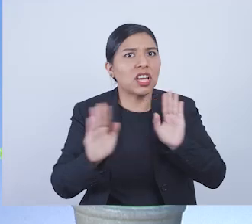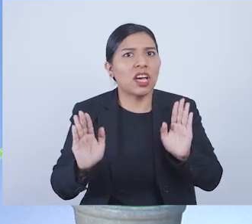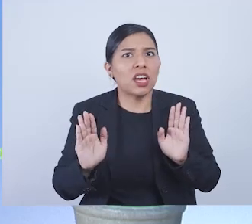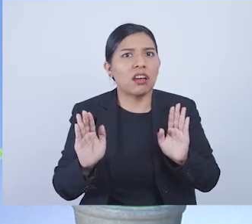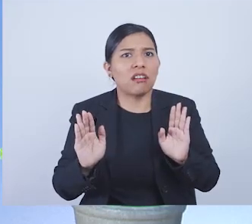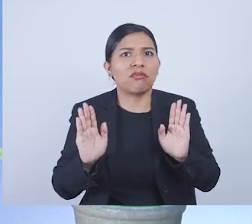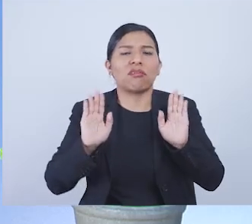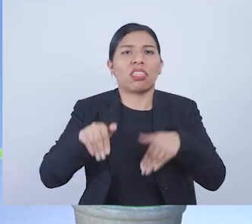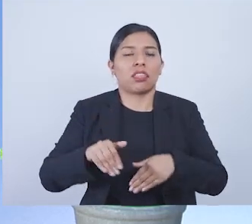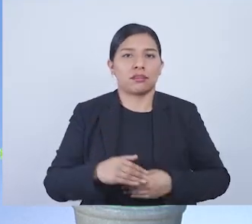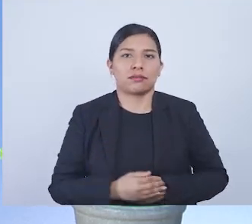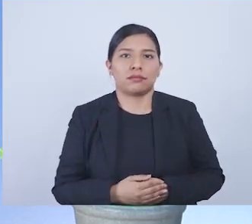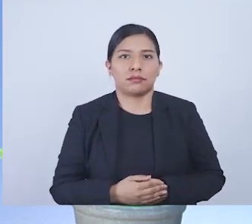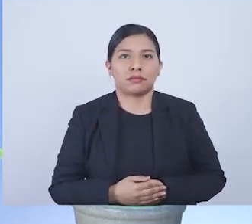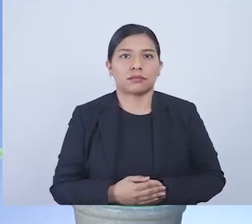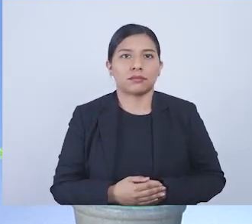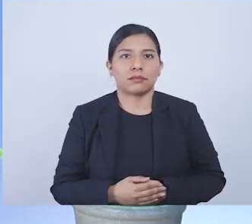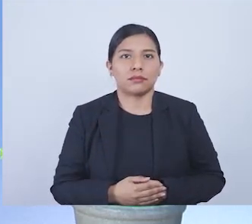aislado.